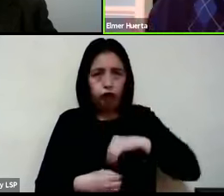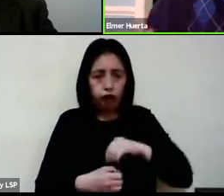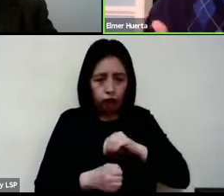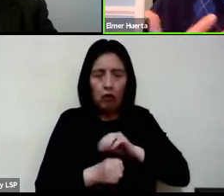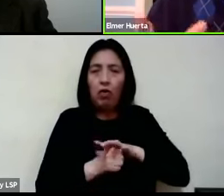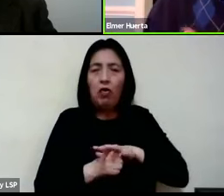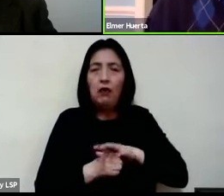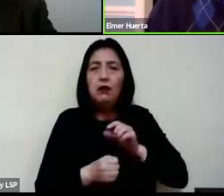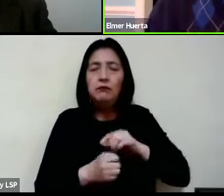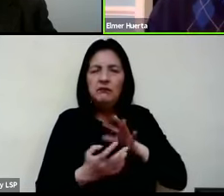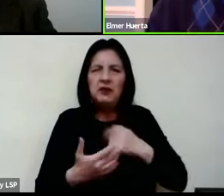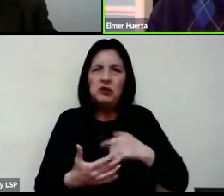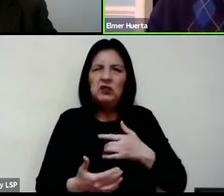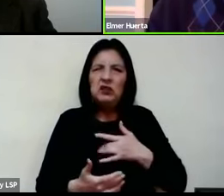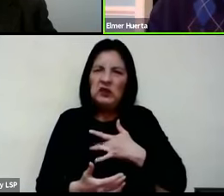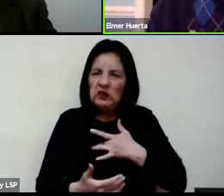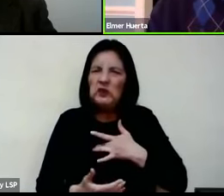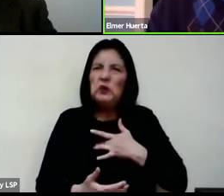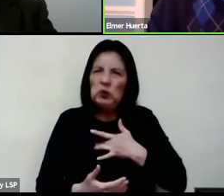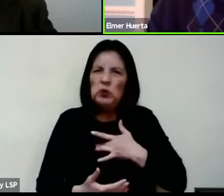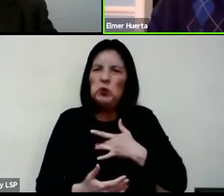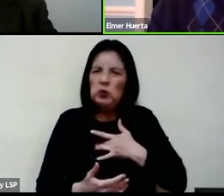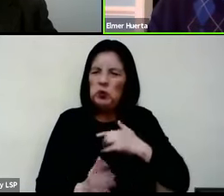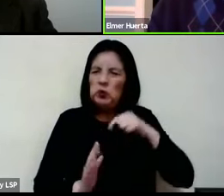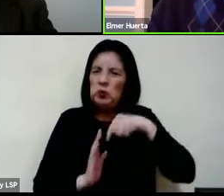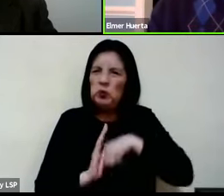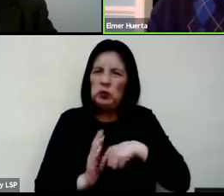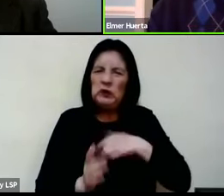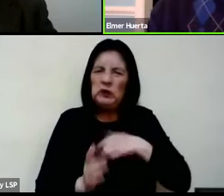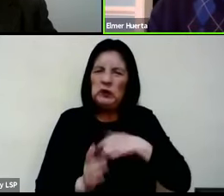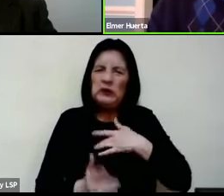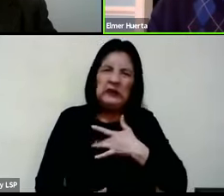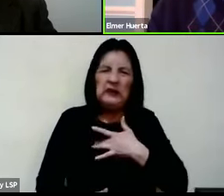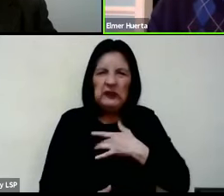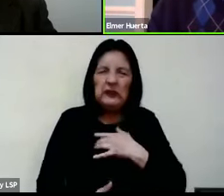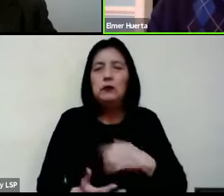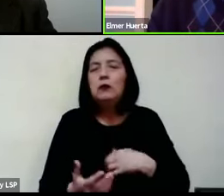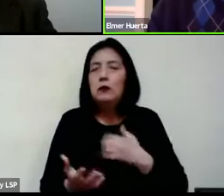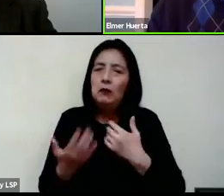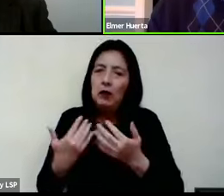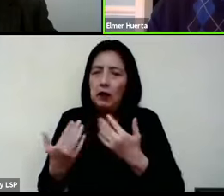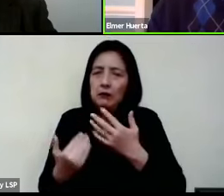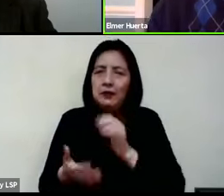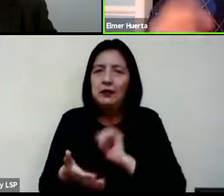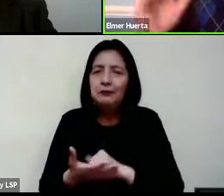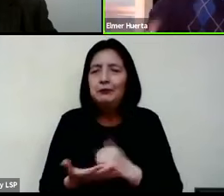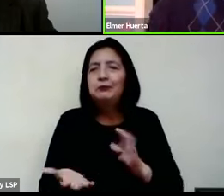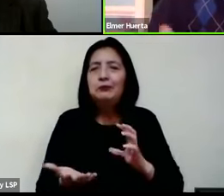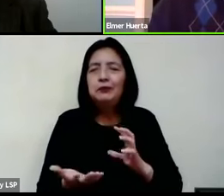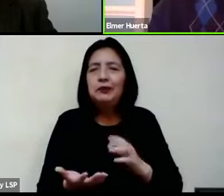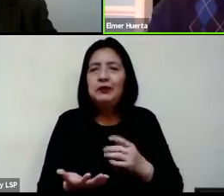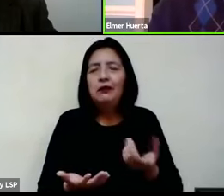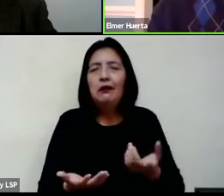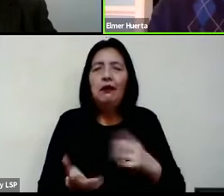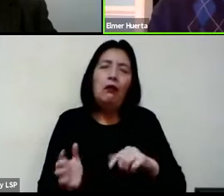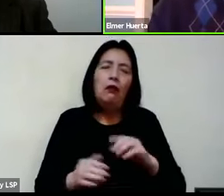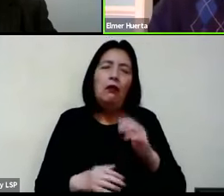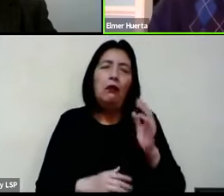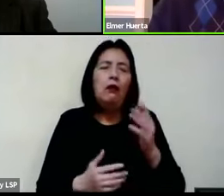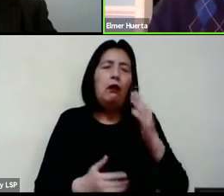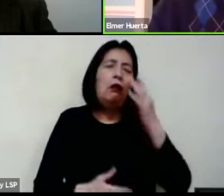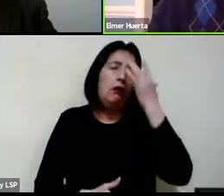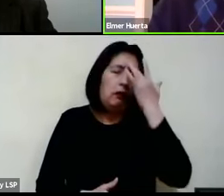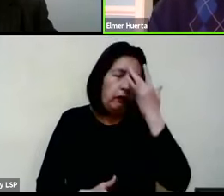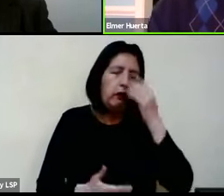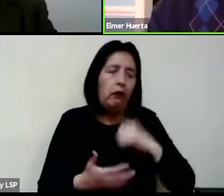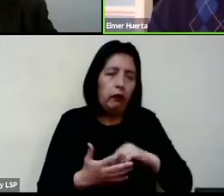presentan síntomas más intensos y, como decimos en el lenguaje coloquial, caen en cama. Caen